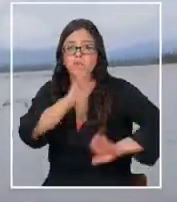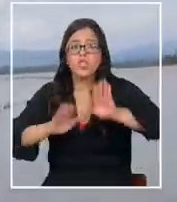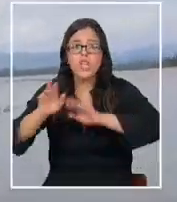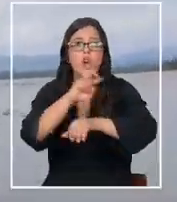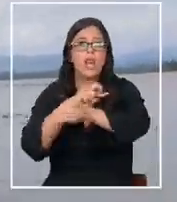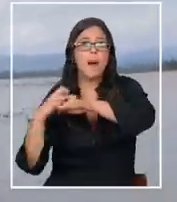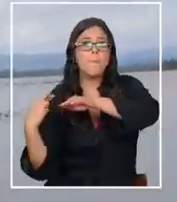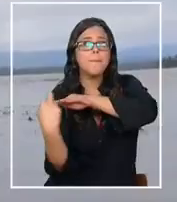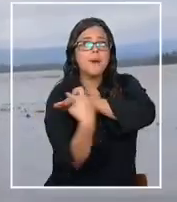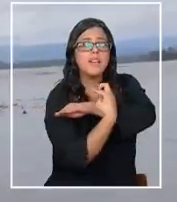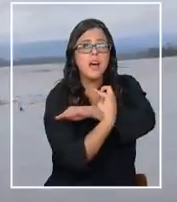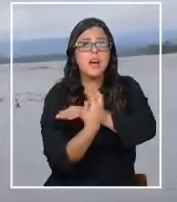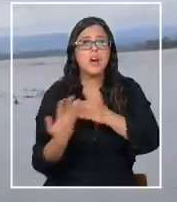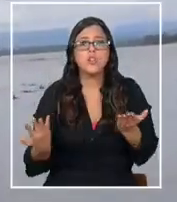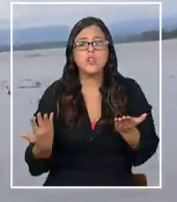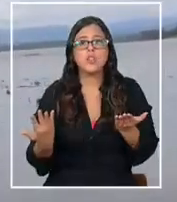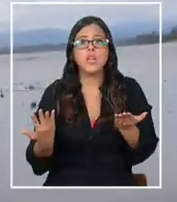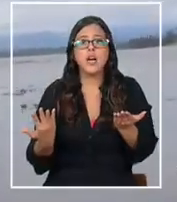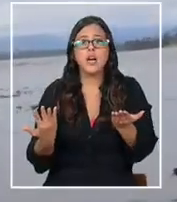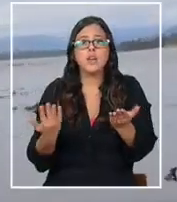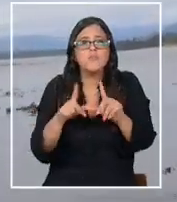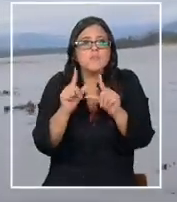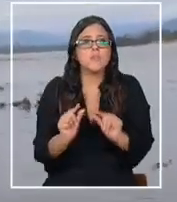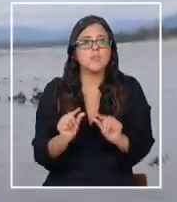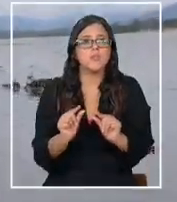Patagonia a nivel marino son escasísimos.